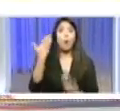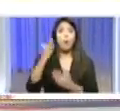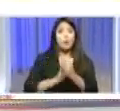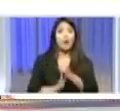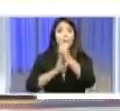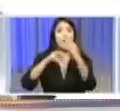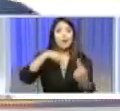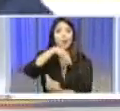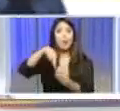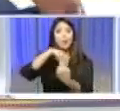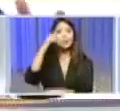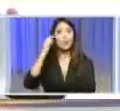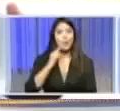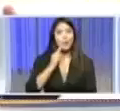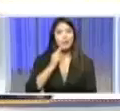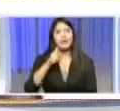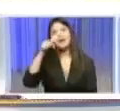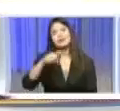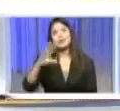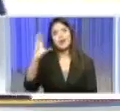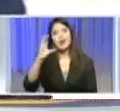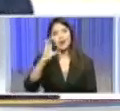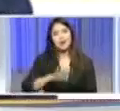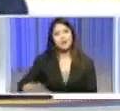revolución bolivariana aquí en la capital.